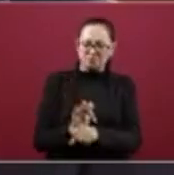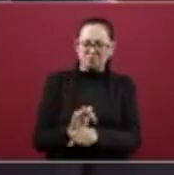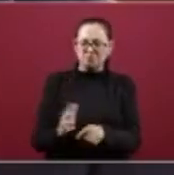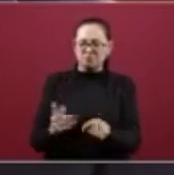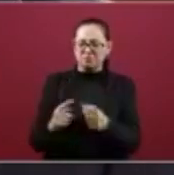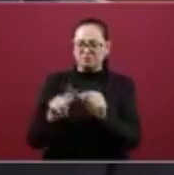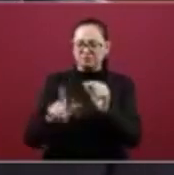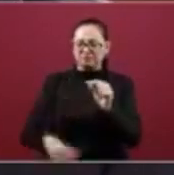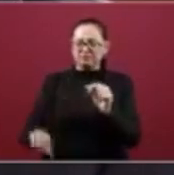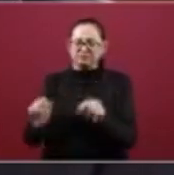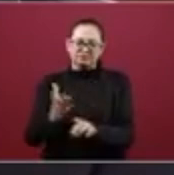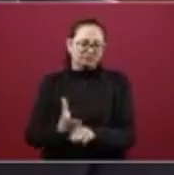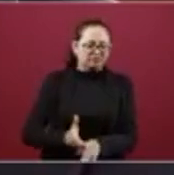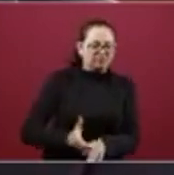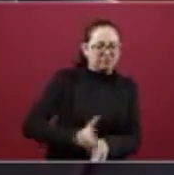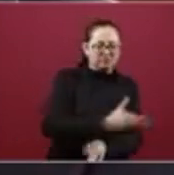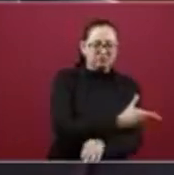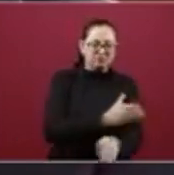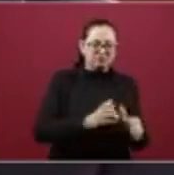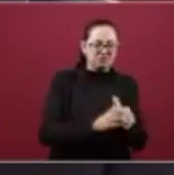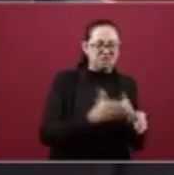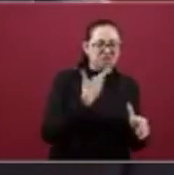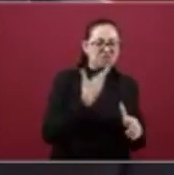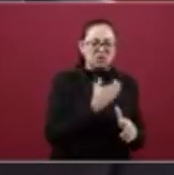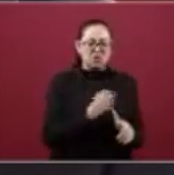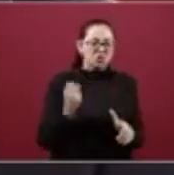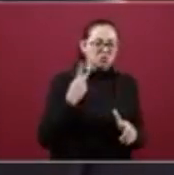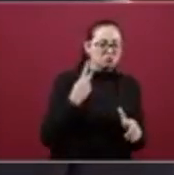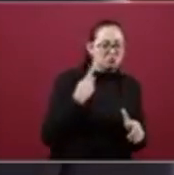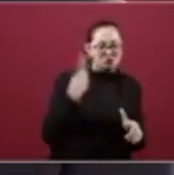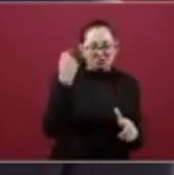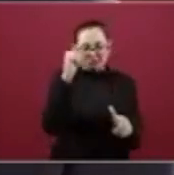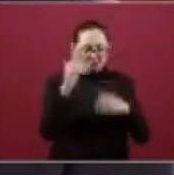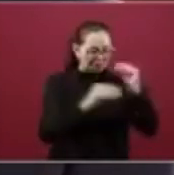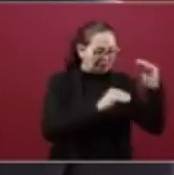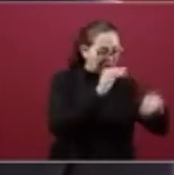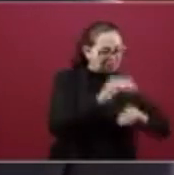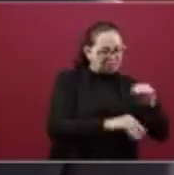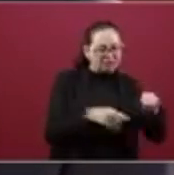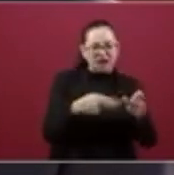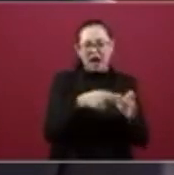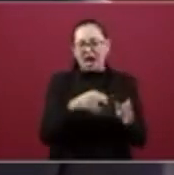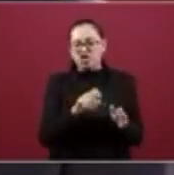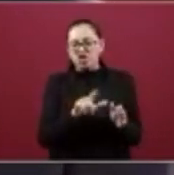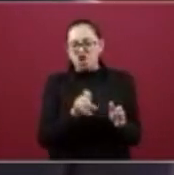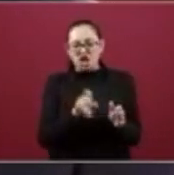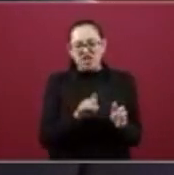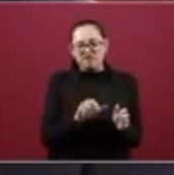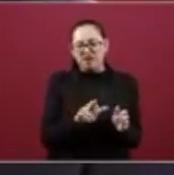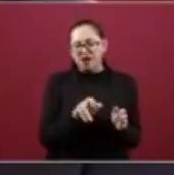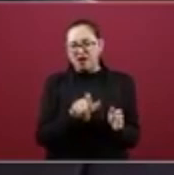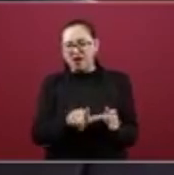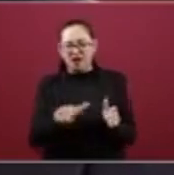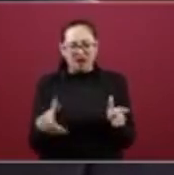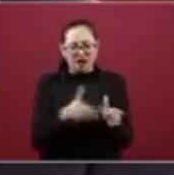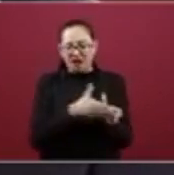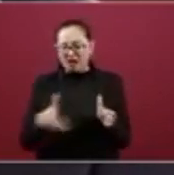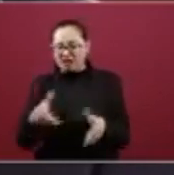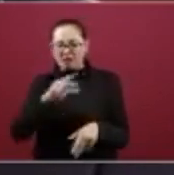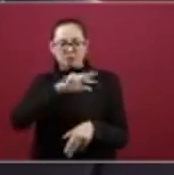los neoliberales, por el afán privatizador, por la corrupción